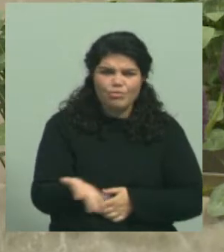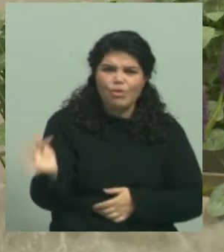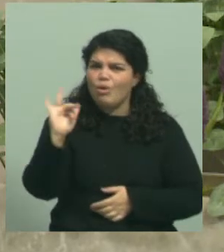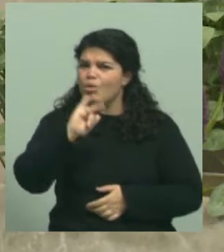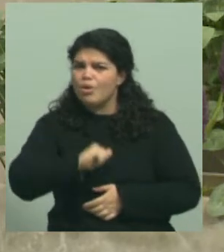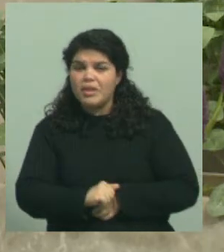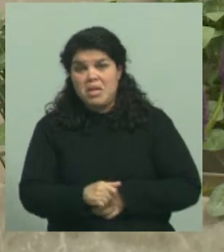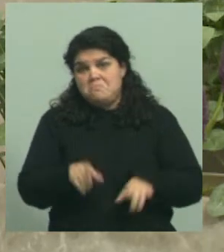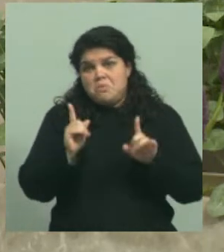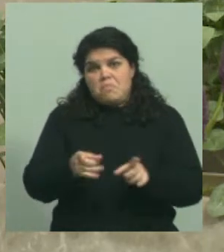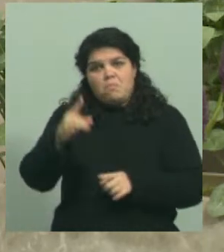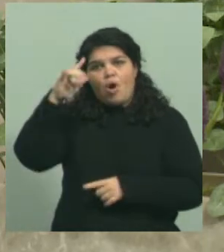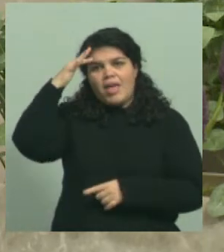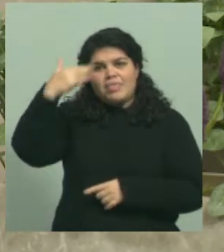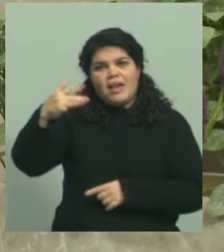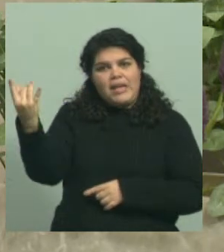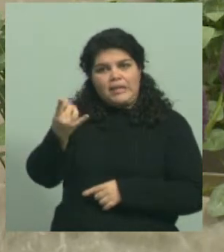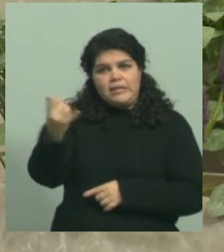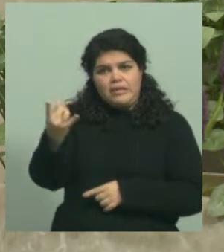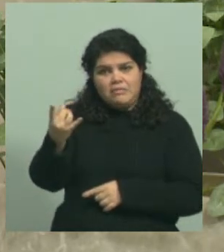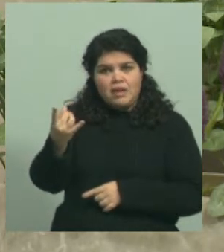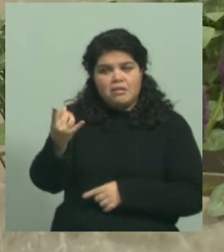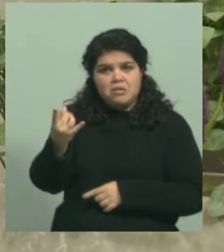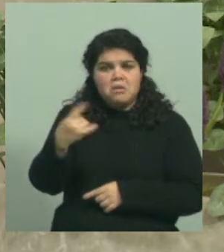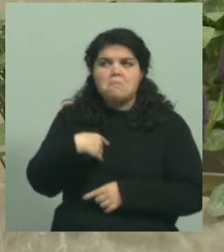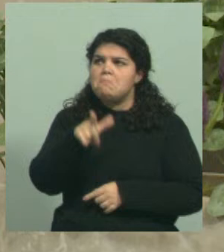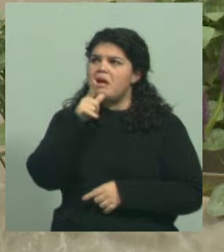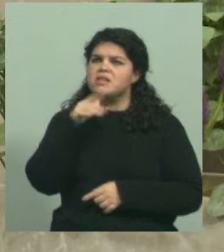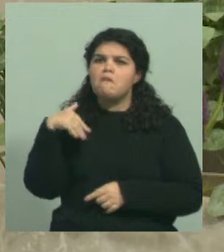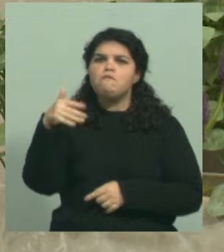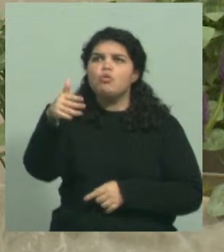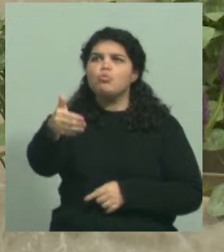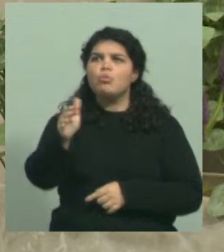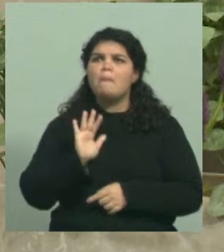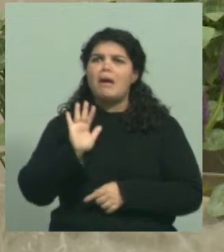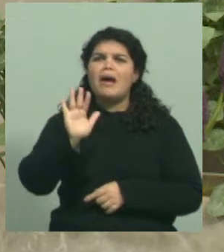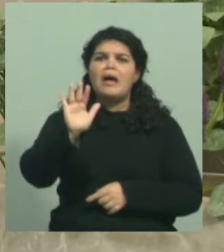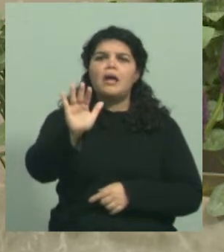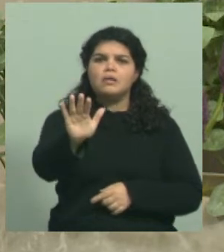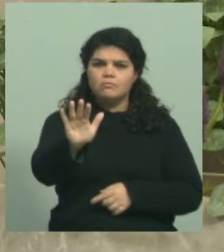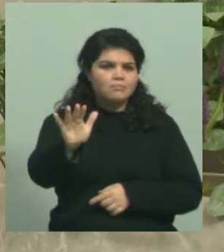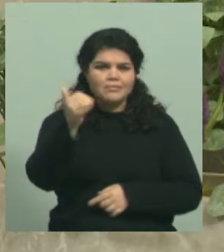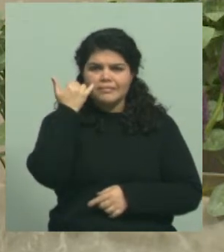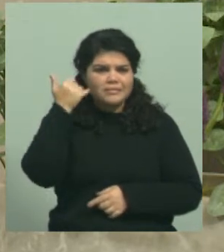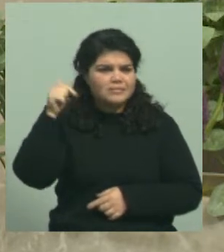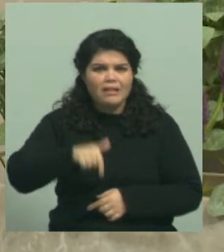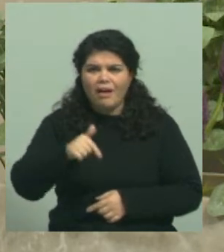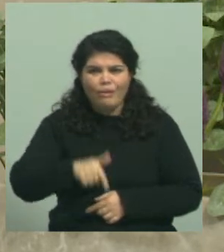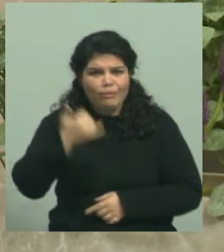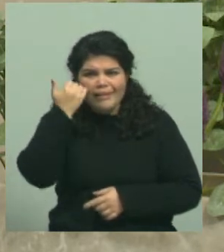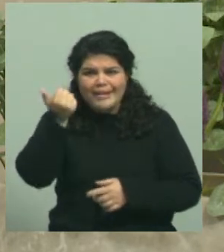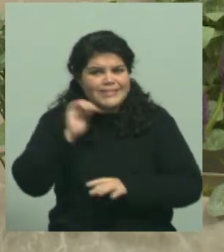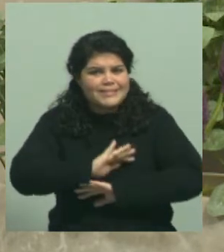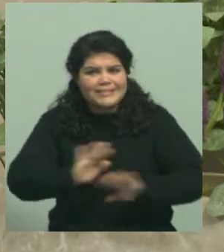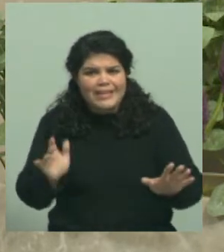la inteligencia artificial, que parecía algo del futuro y está ya instalado en la tecnología que usamos, eso por ejemplo,